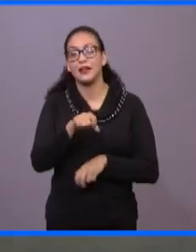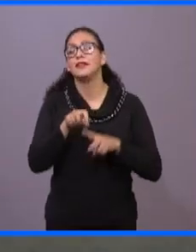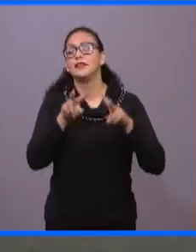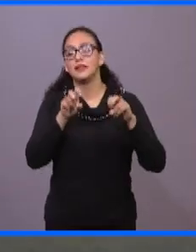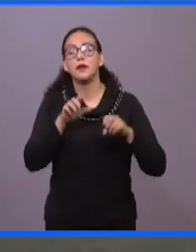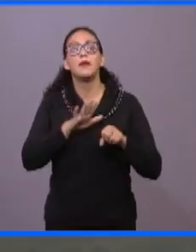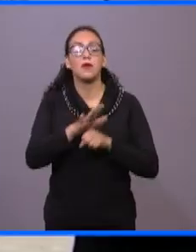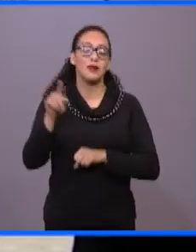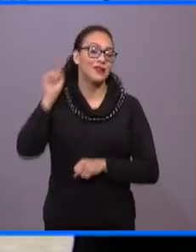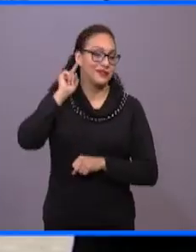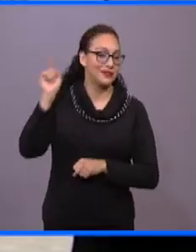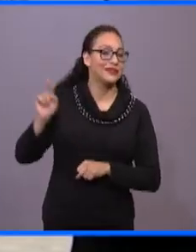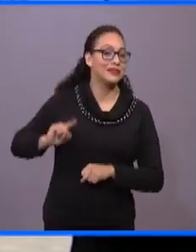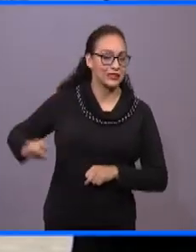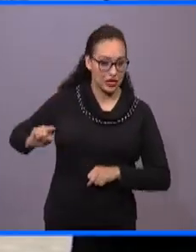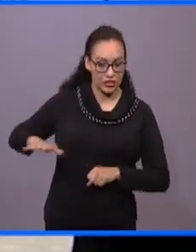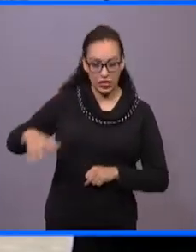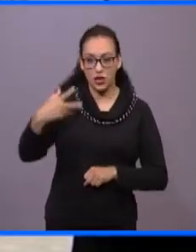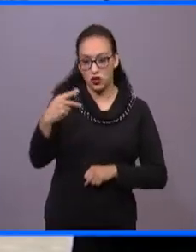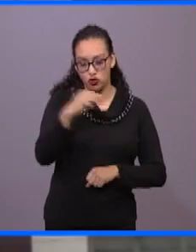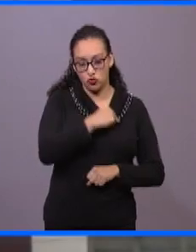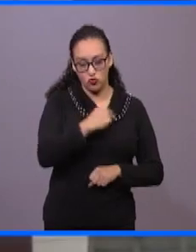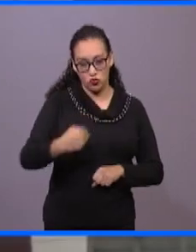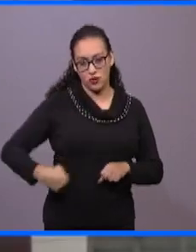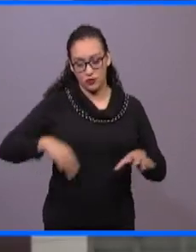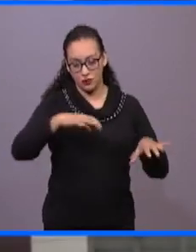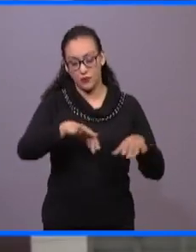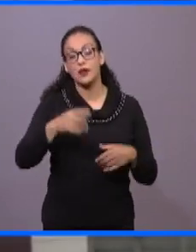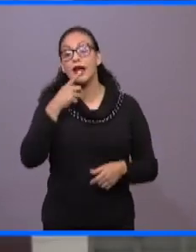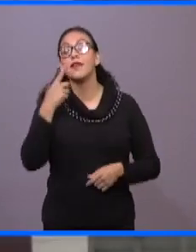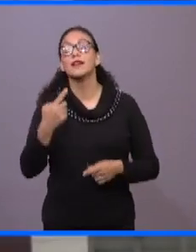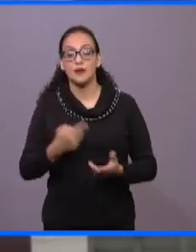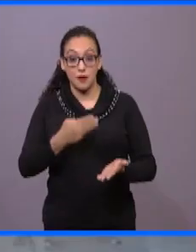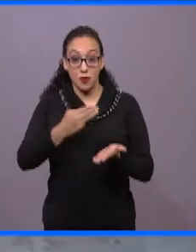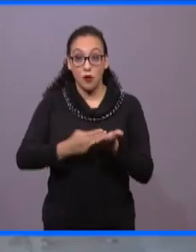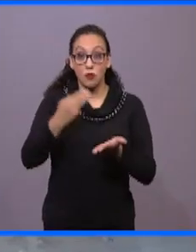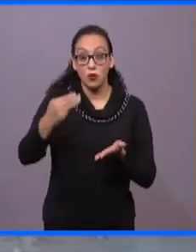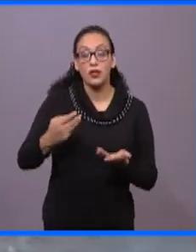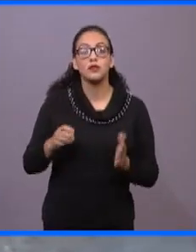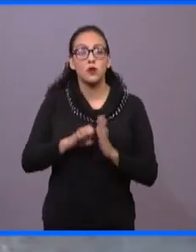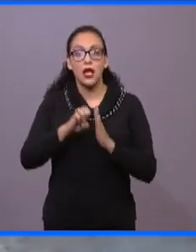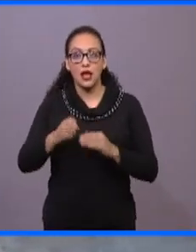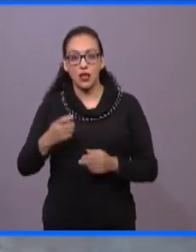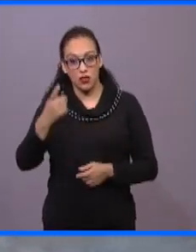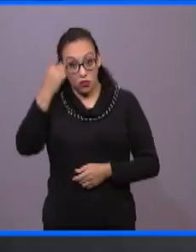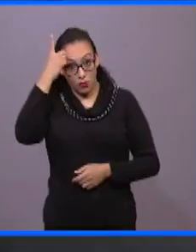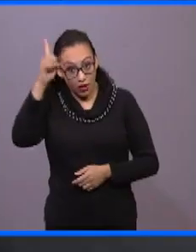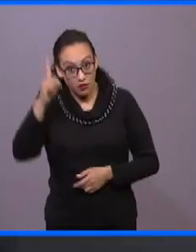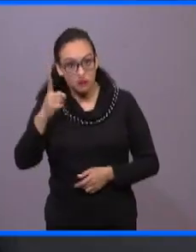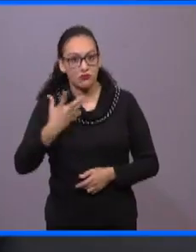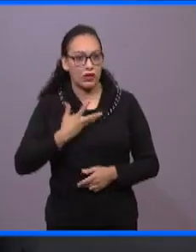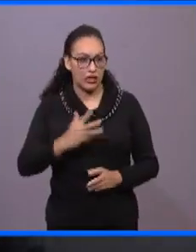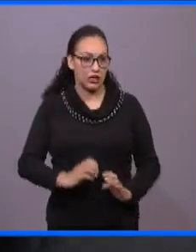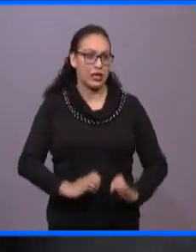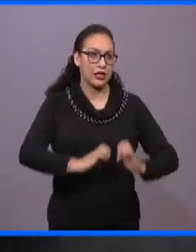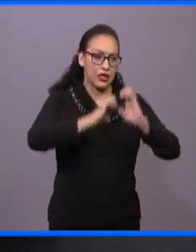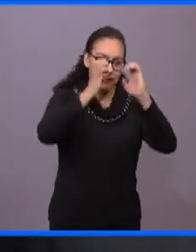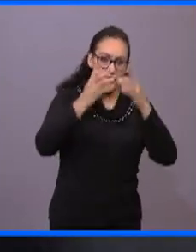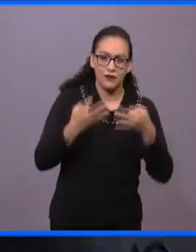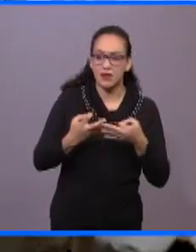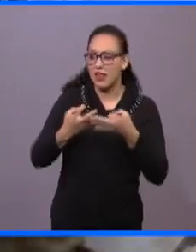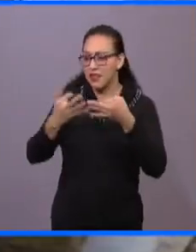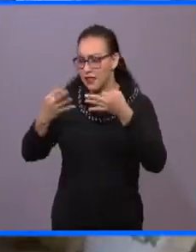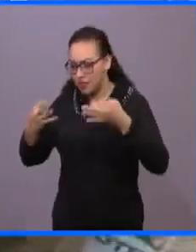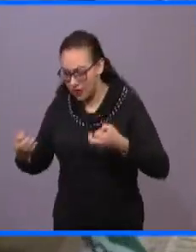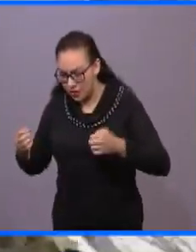para Zacatecas y sus municipios, que dispone multas a propietarios que no tengan en condiciones de saneamiento lotes baldíos,